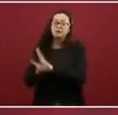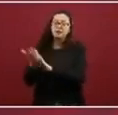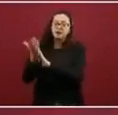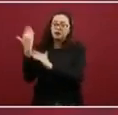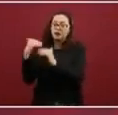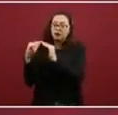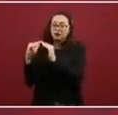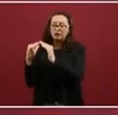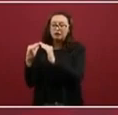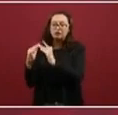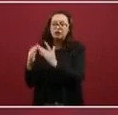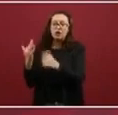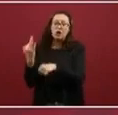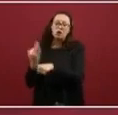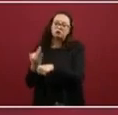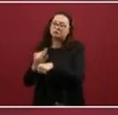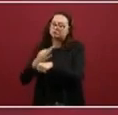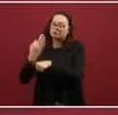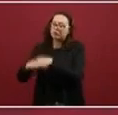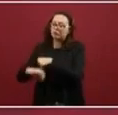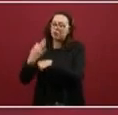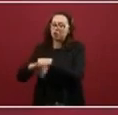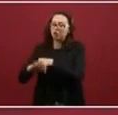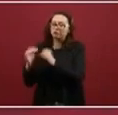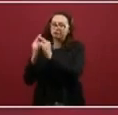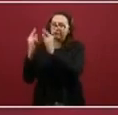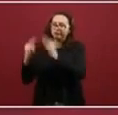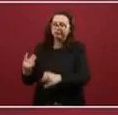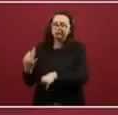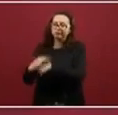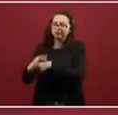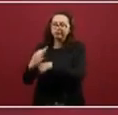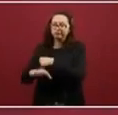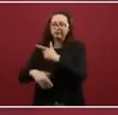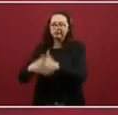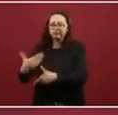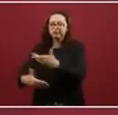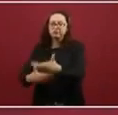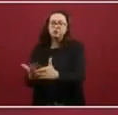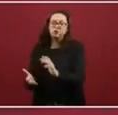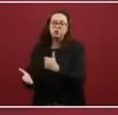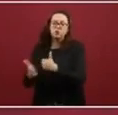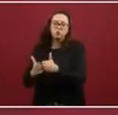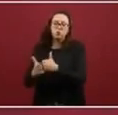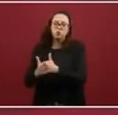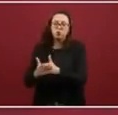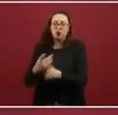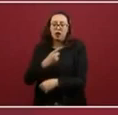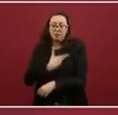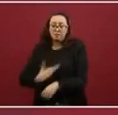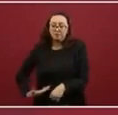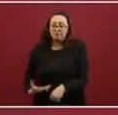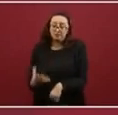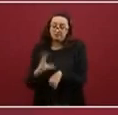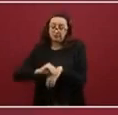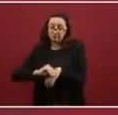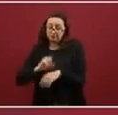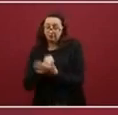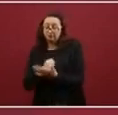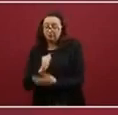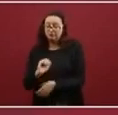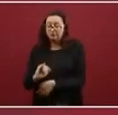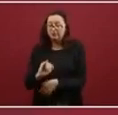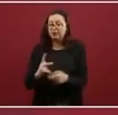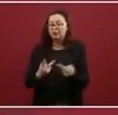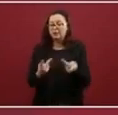hacer ahorita instalaciones provisionales, pero más adelante vamos a presentar, si el señor presidente así lo autoriza,